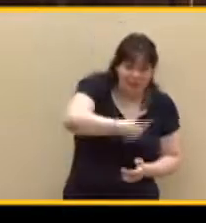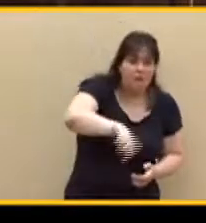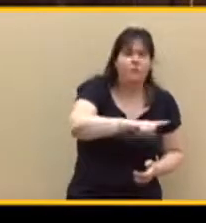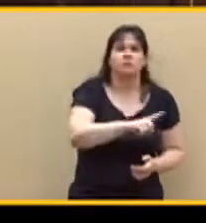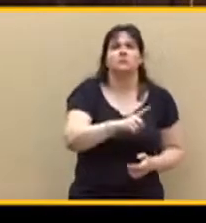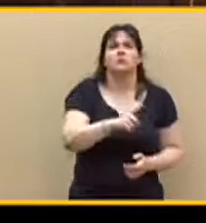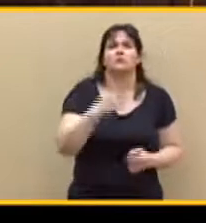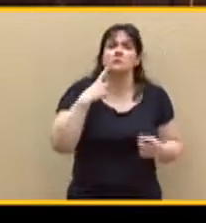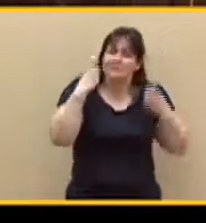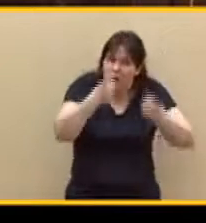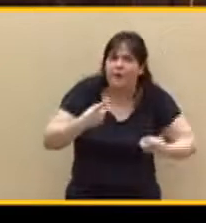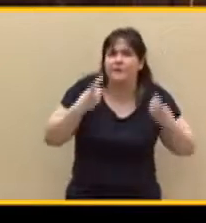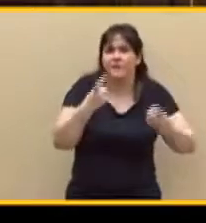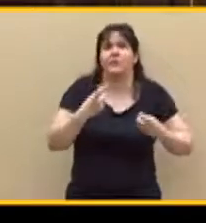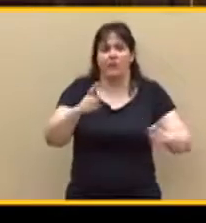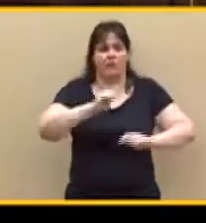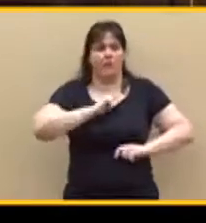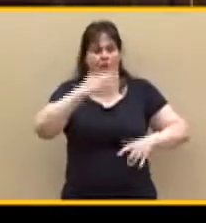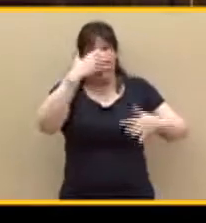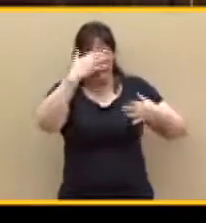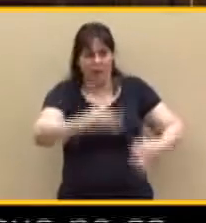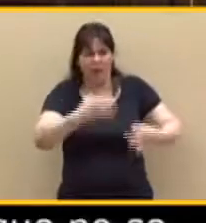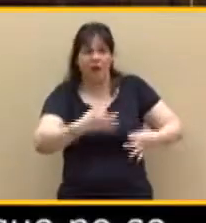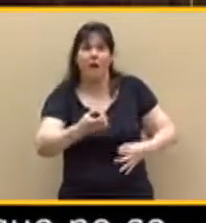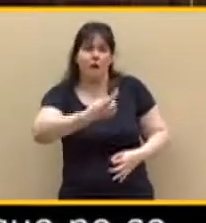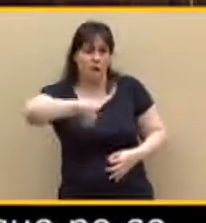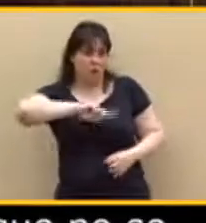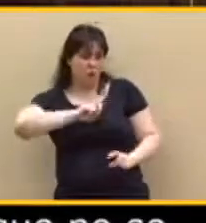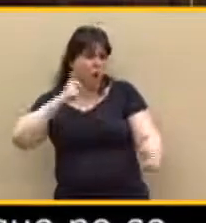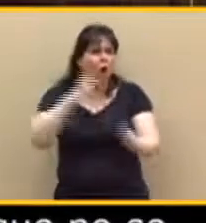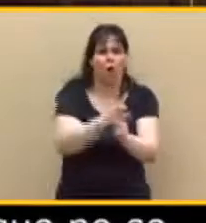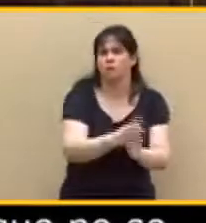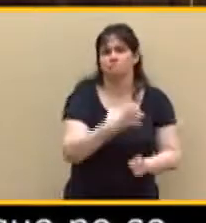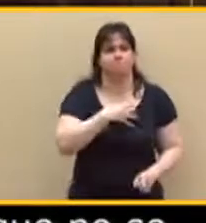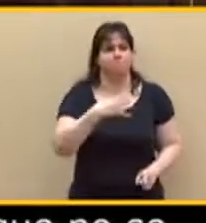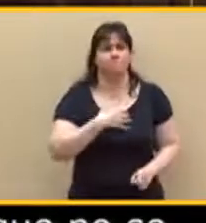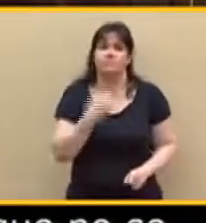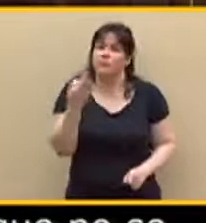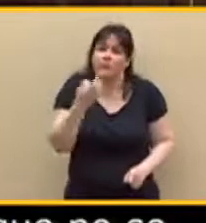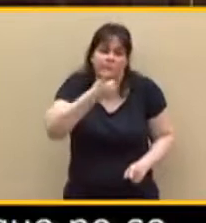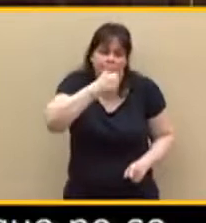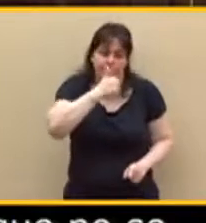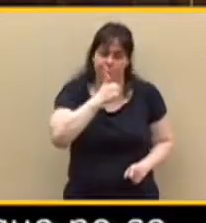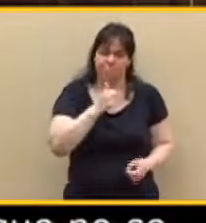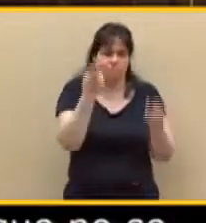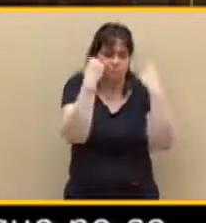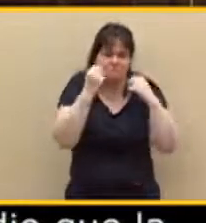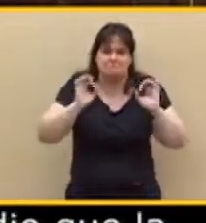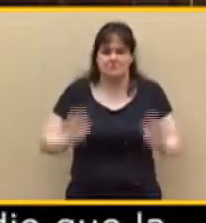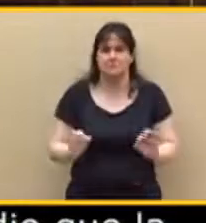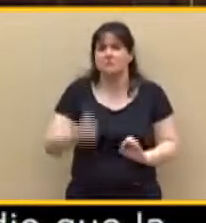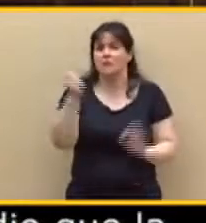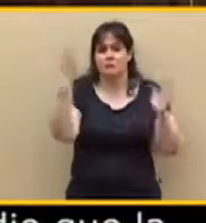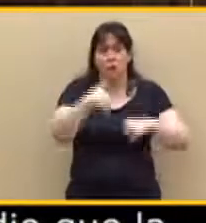hacer creer que no se podía contra ustedes, que no quedaba más remedio que la resignación. Pero España ya no mira para otro